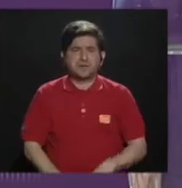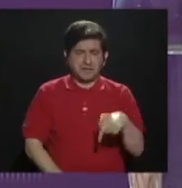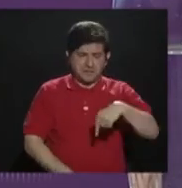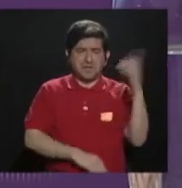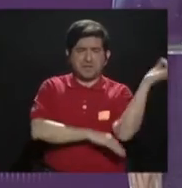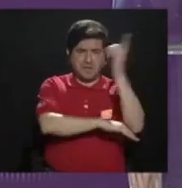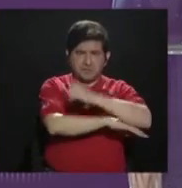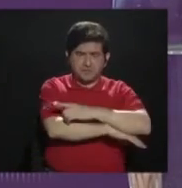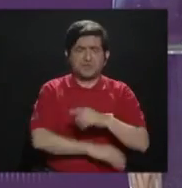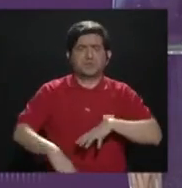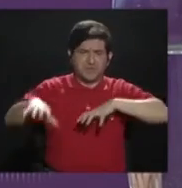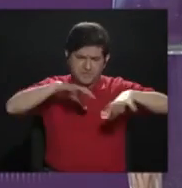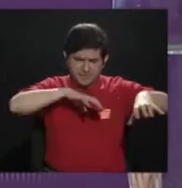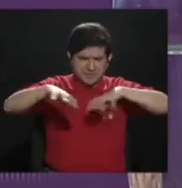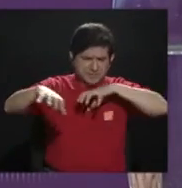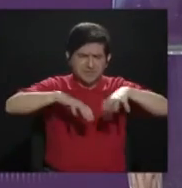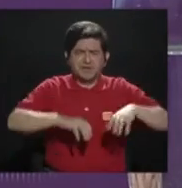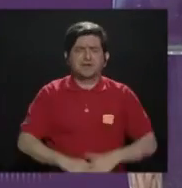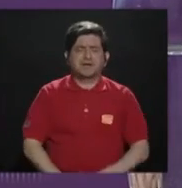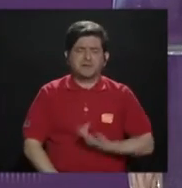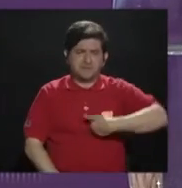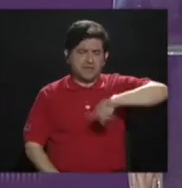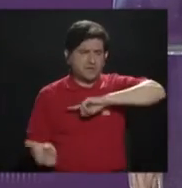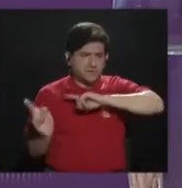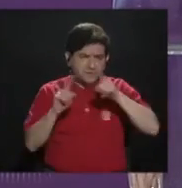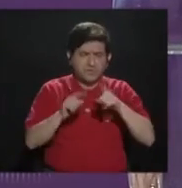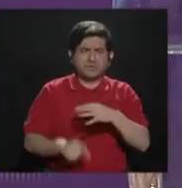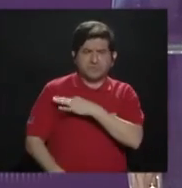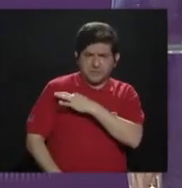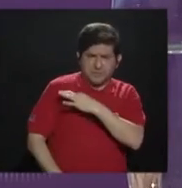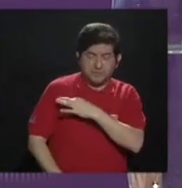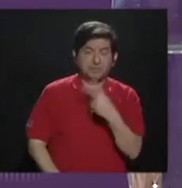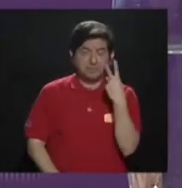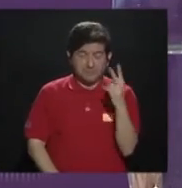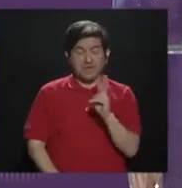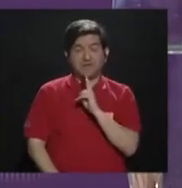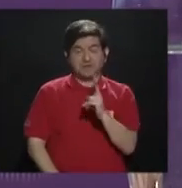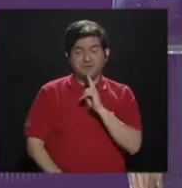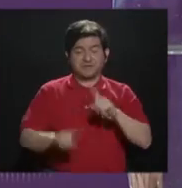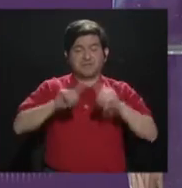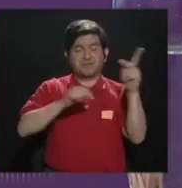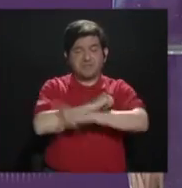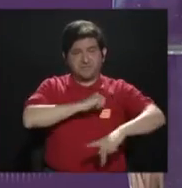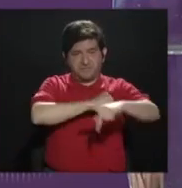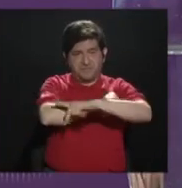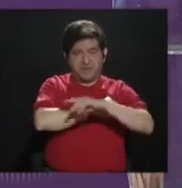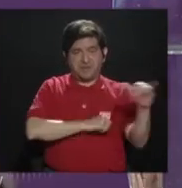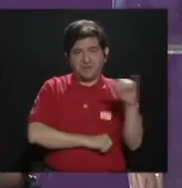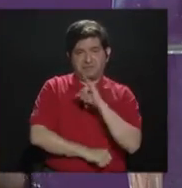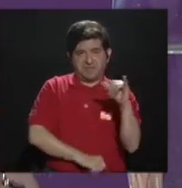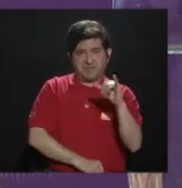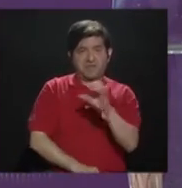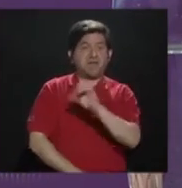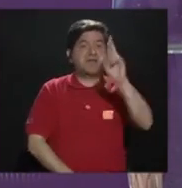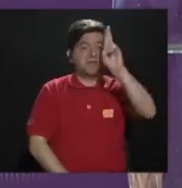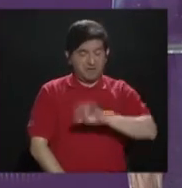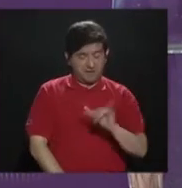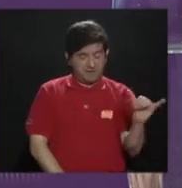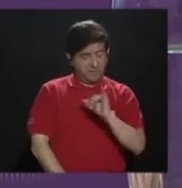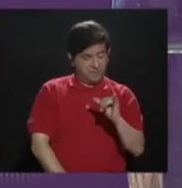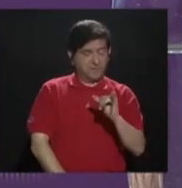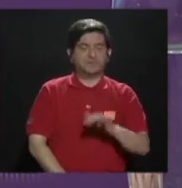tan intensos y en estas jornadas a las que hemos sido invitadas, vemos que es la realidad de muchos países también y de Costa Rica